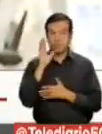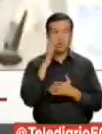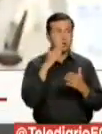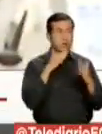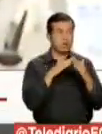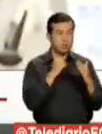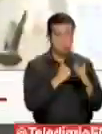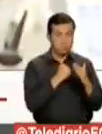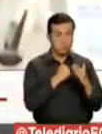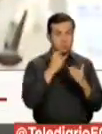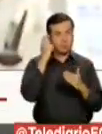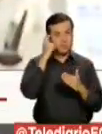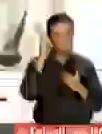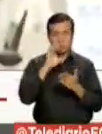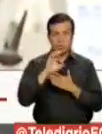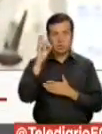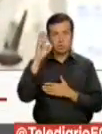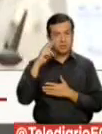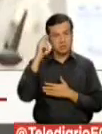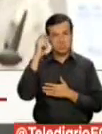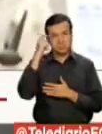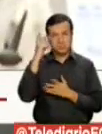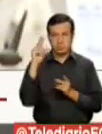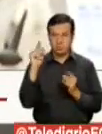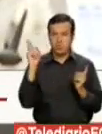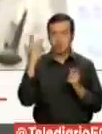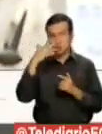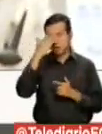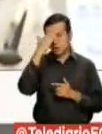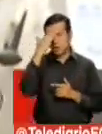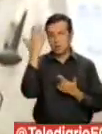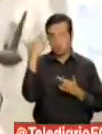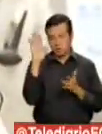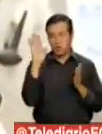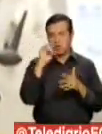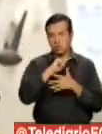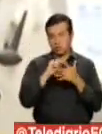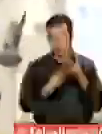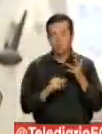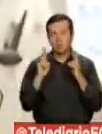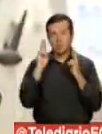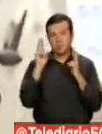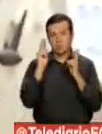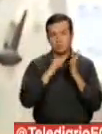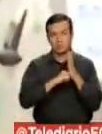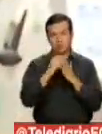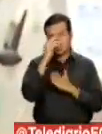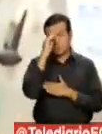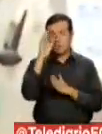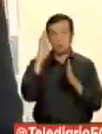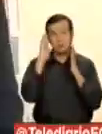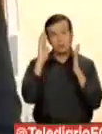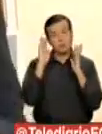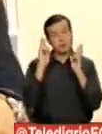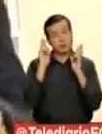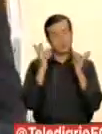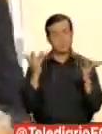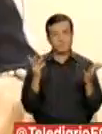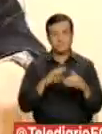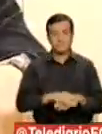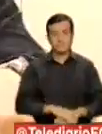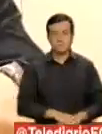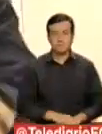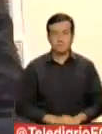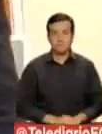casa, siento que el colegio ya no tendrá ningún sentido porque ya tengo los conocimientos básicos y yo espero que el Ministerio de Educación me escuche. Luis Alfredo